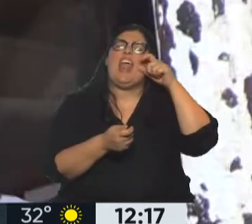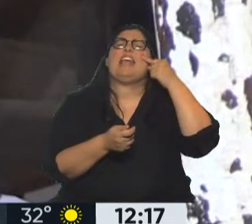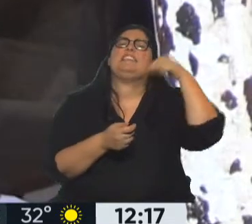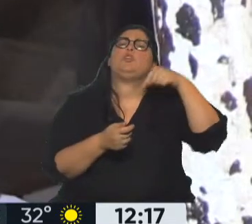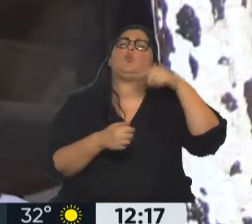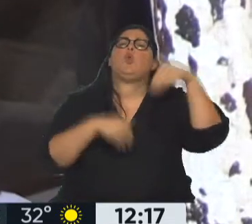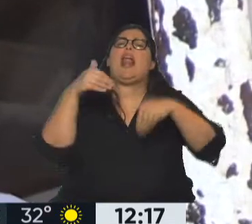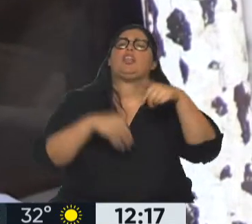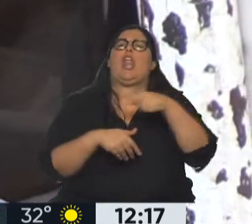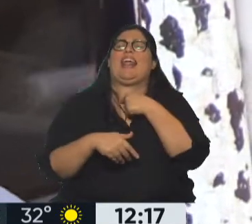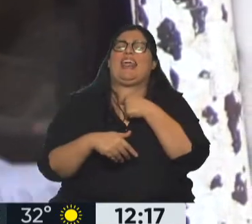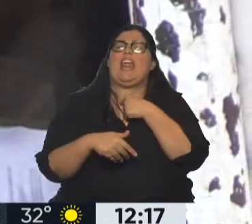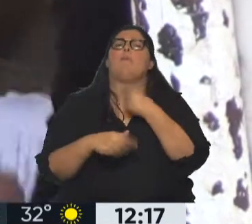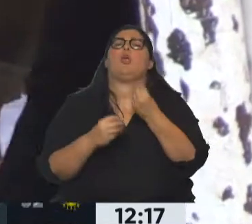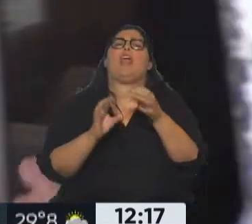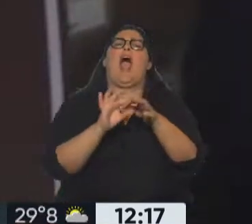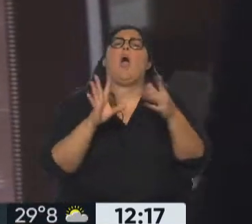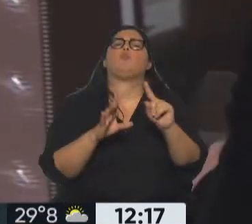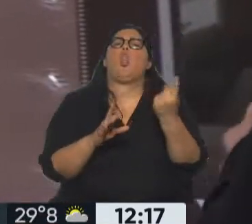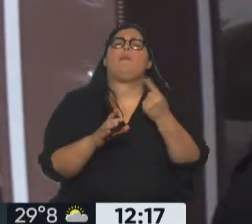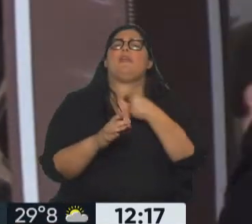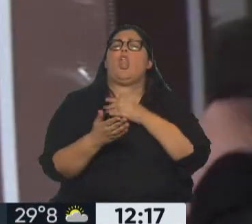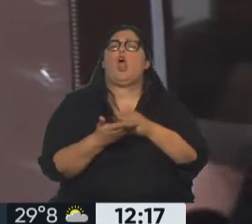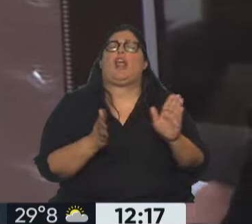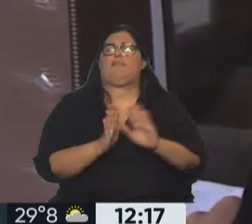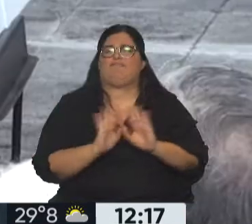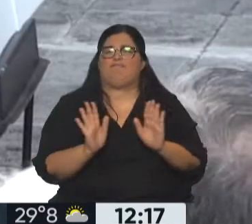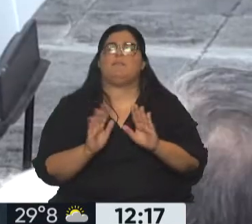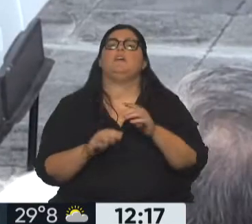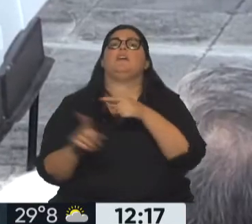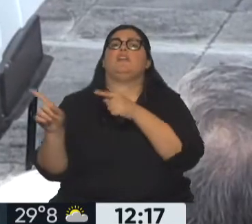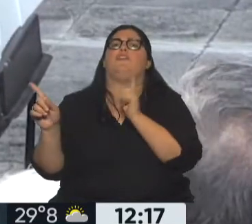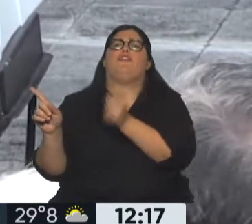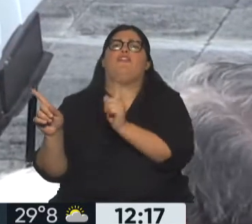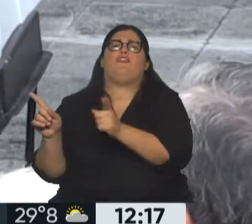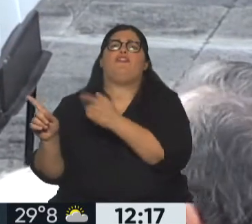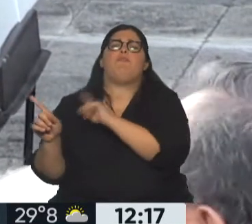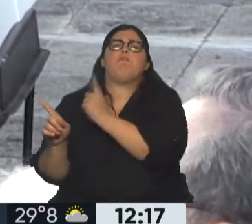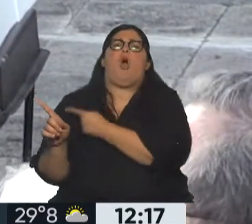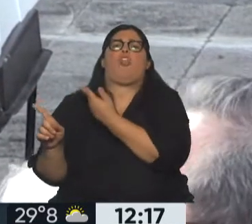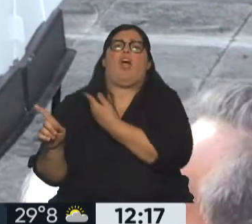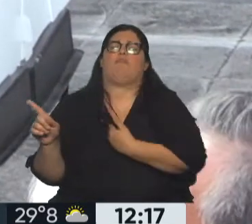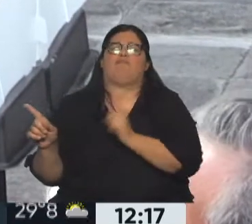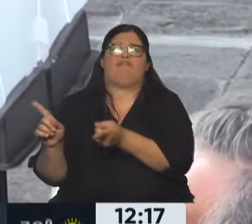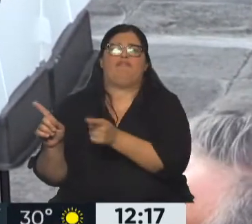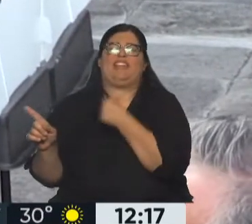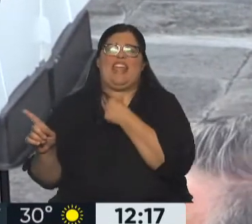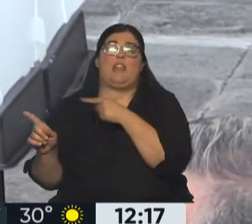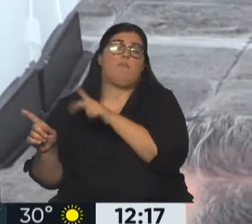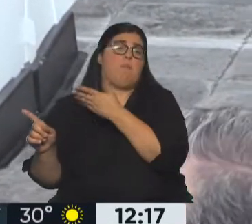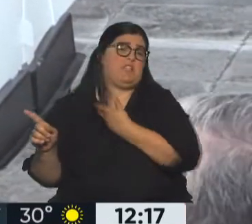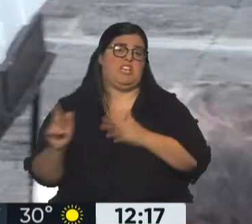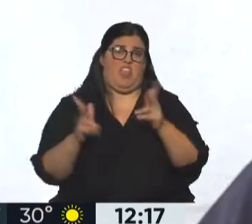lo que quiere es que se termine la autonomía, lo que quiere incluso es permanecer en el poder, más allá de que AMLO dijo que no tiene intenciones de presentarse